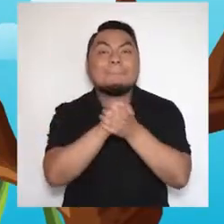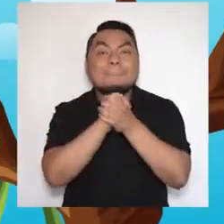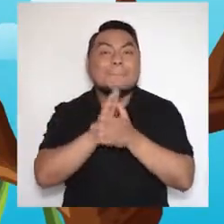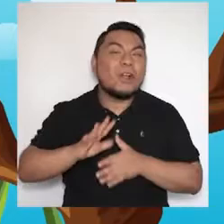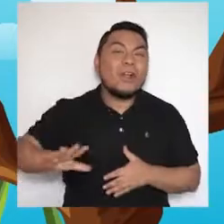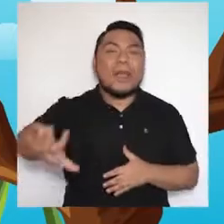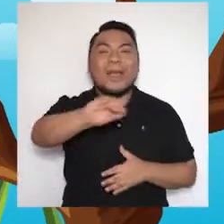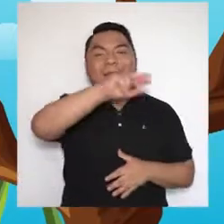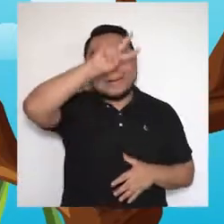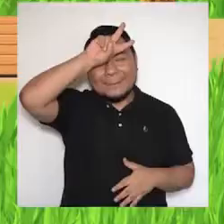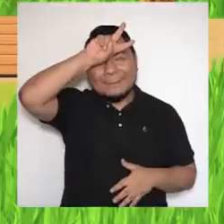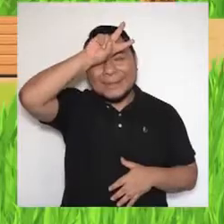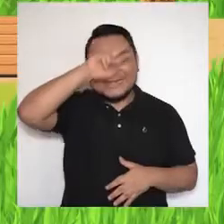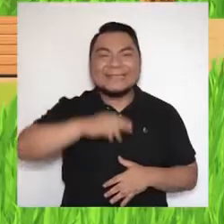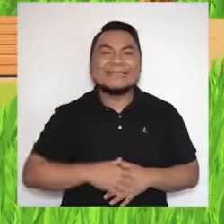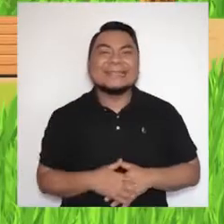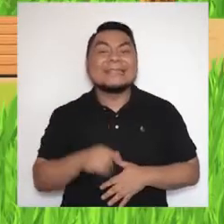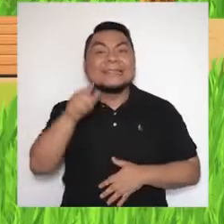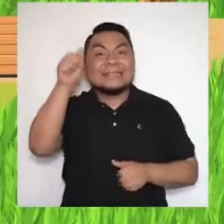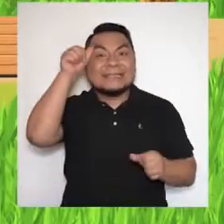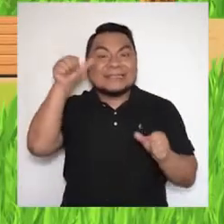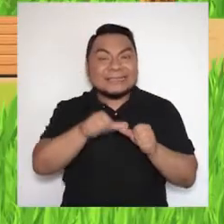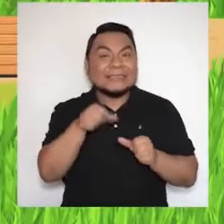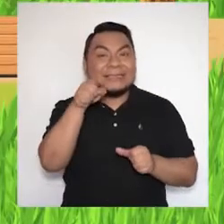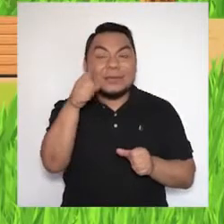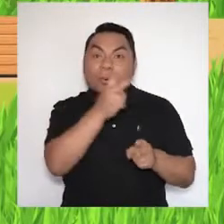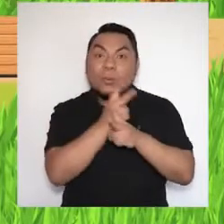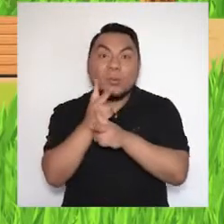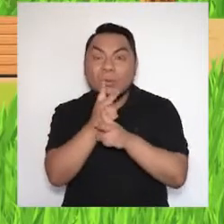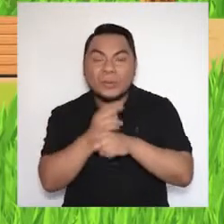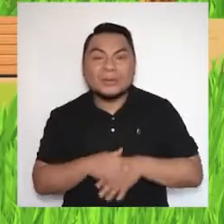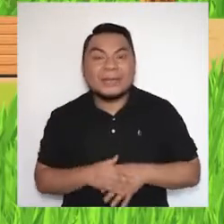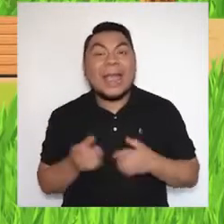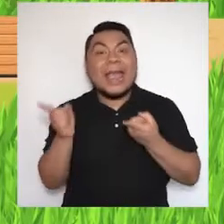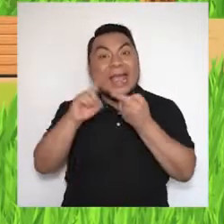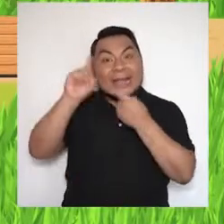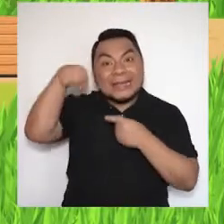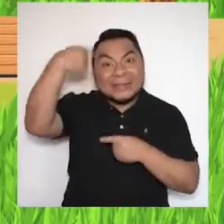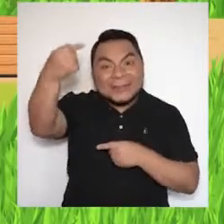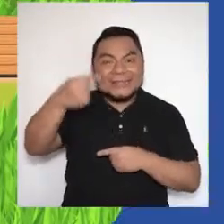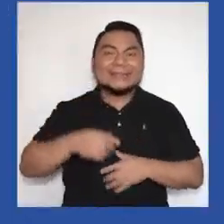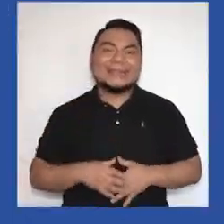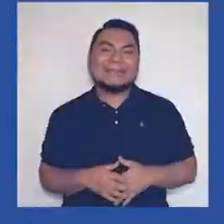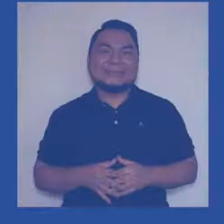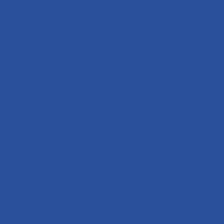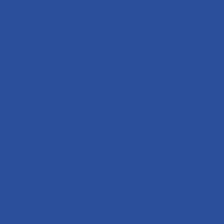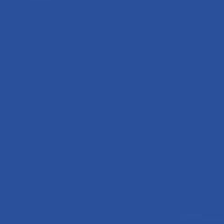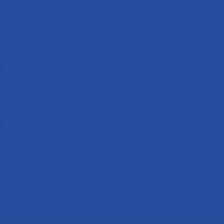de todo el Perú! ¡Recuerden ser precavidos! ¡Hasta la próxima!